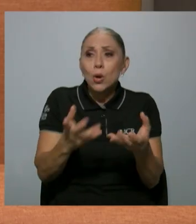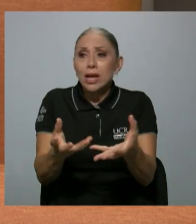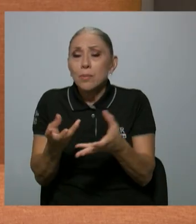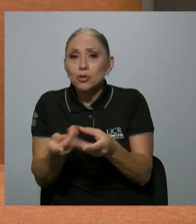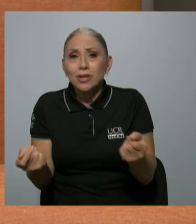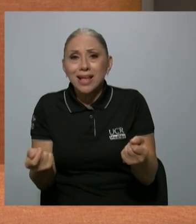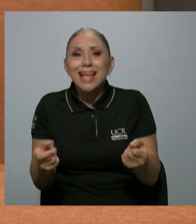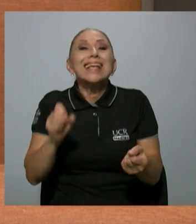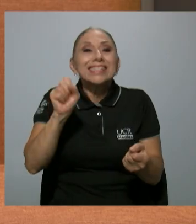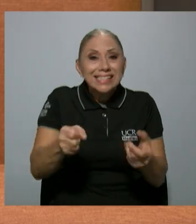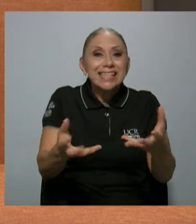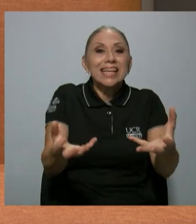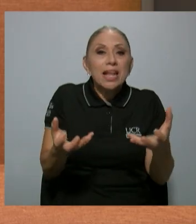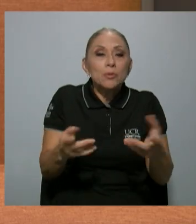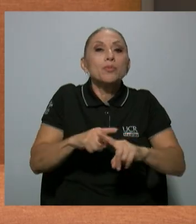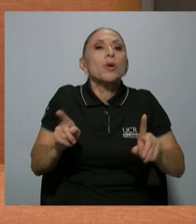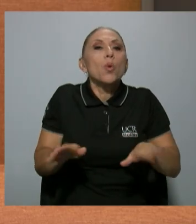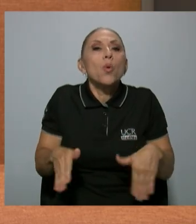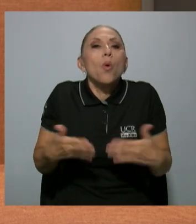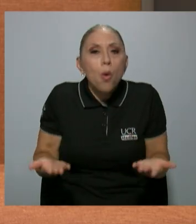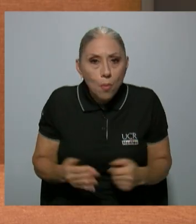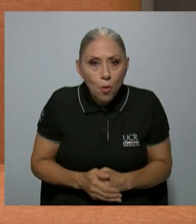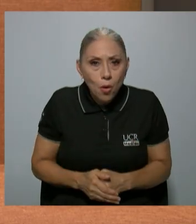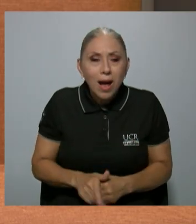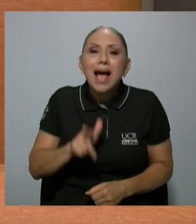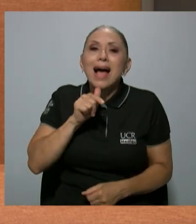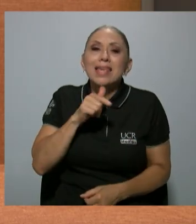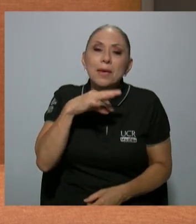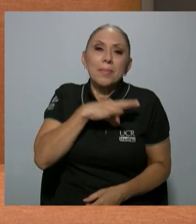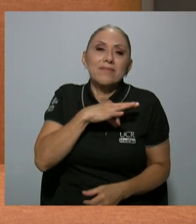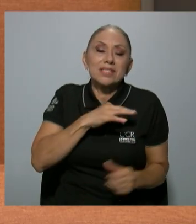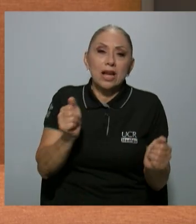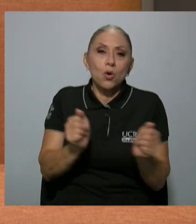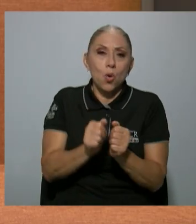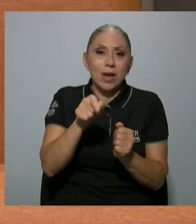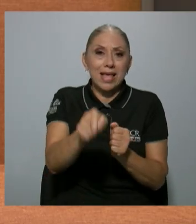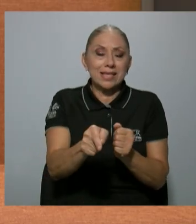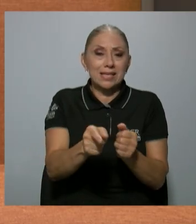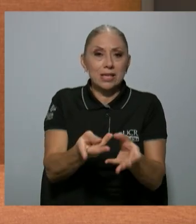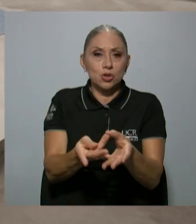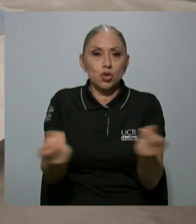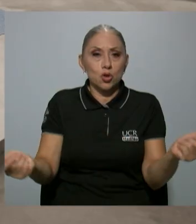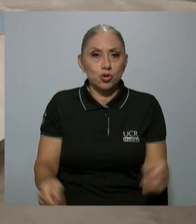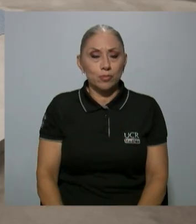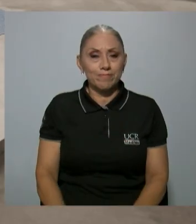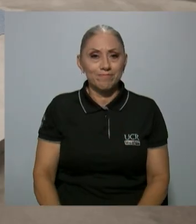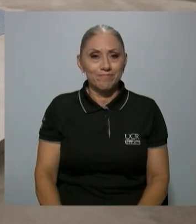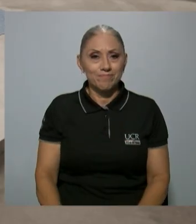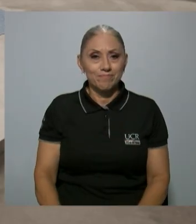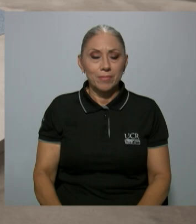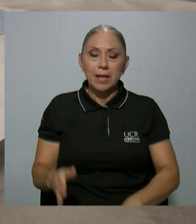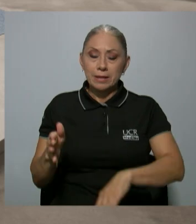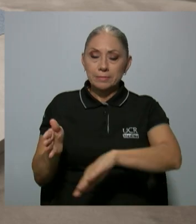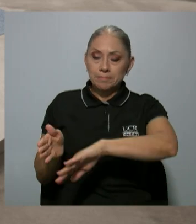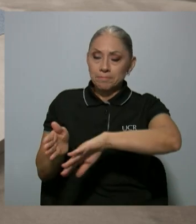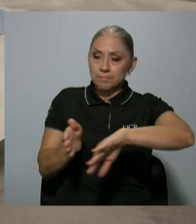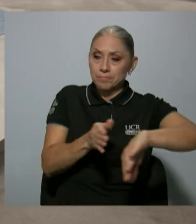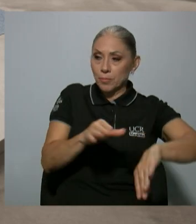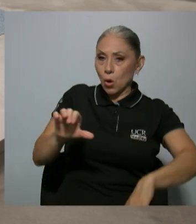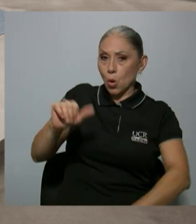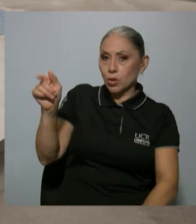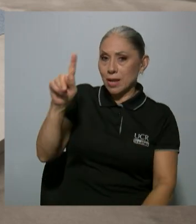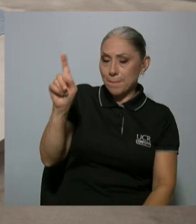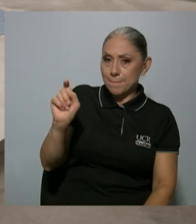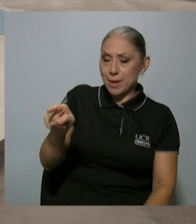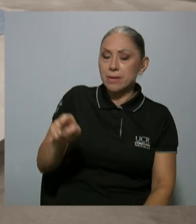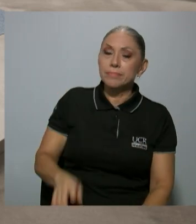es cómo la vamos a solucionar y a quién vamos a beneficiar con esa solución. Vamos con la otra,